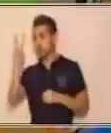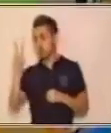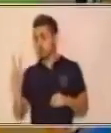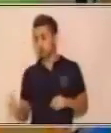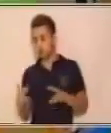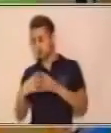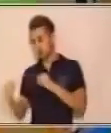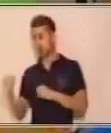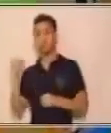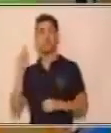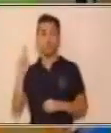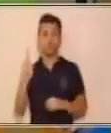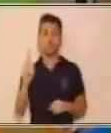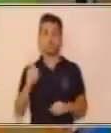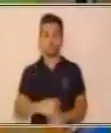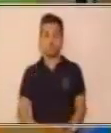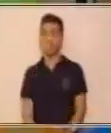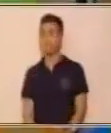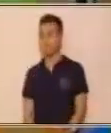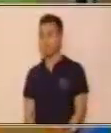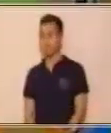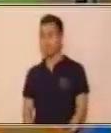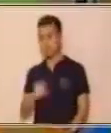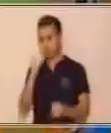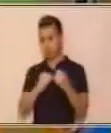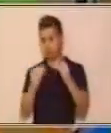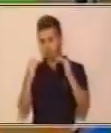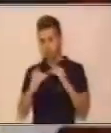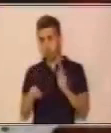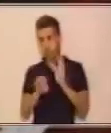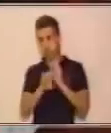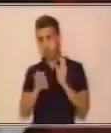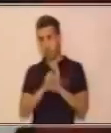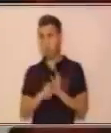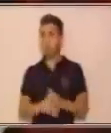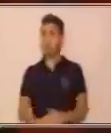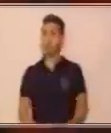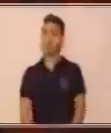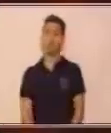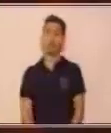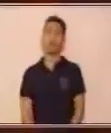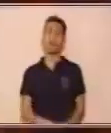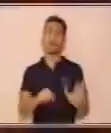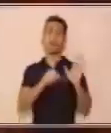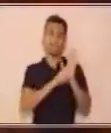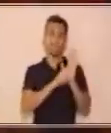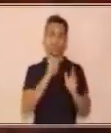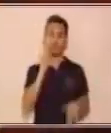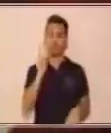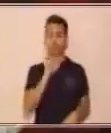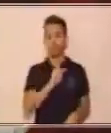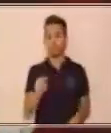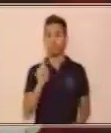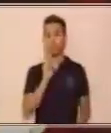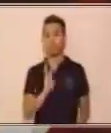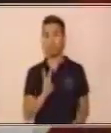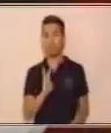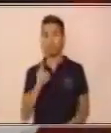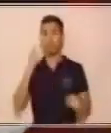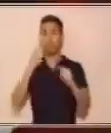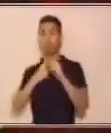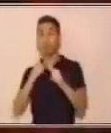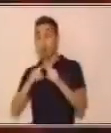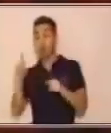es 1. Y este último, ¿por quién hay que multiplicar a menos